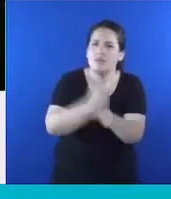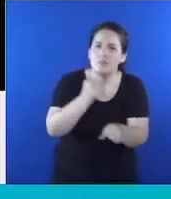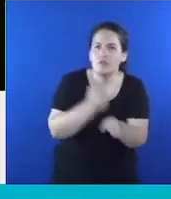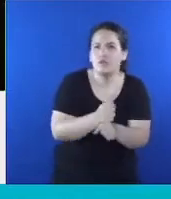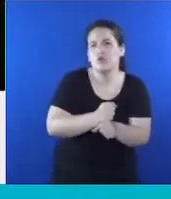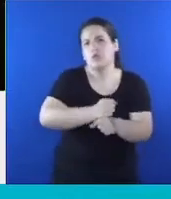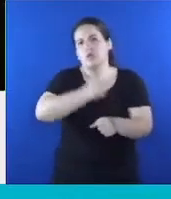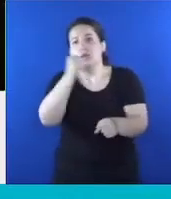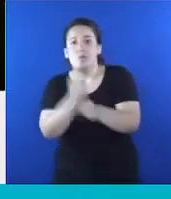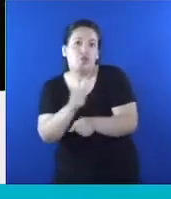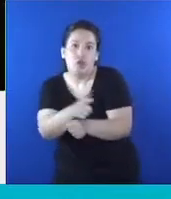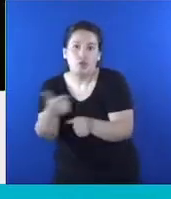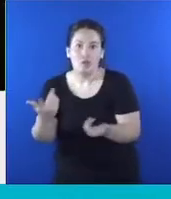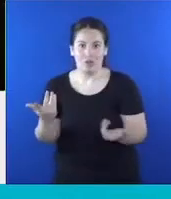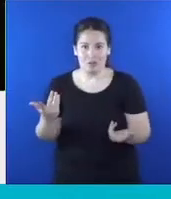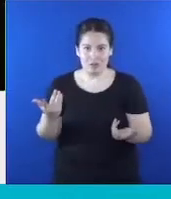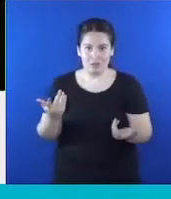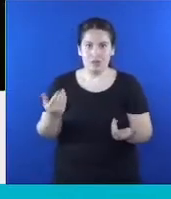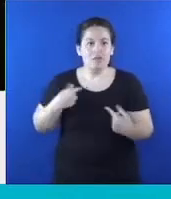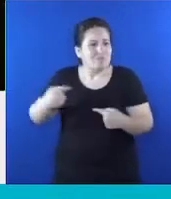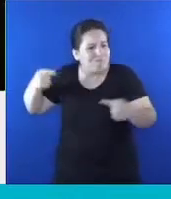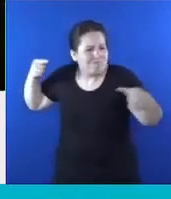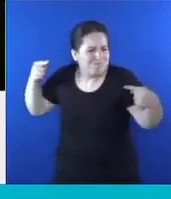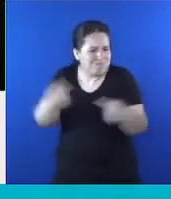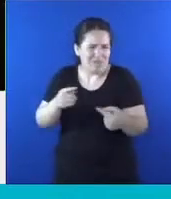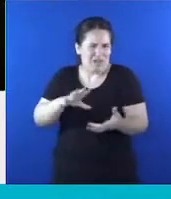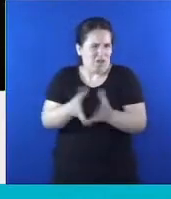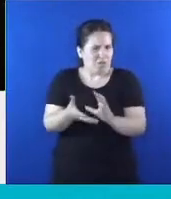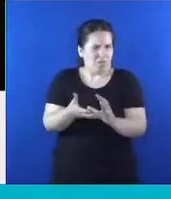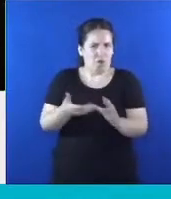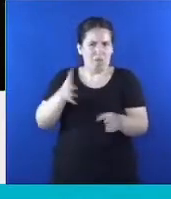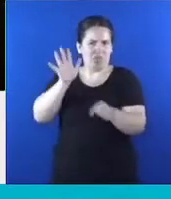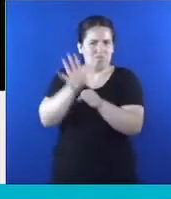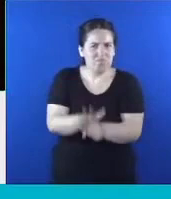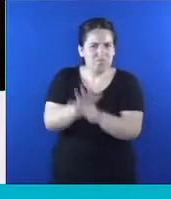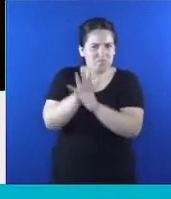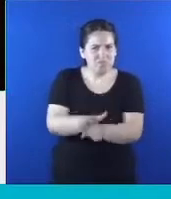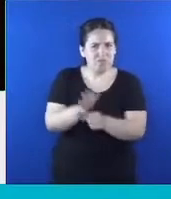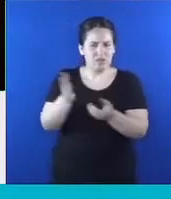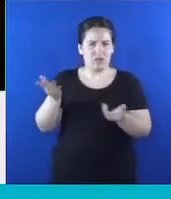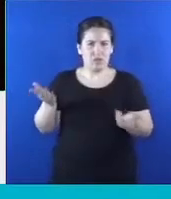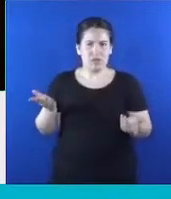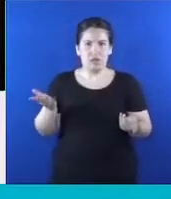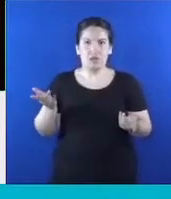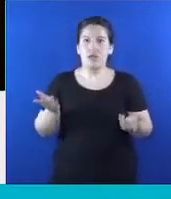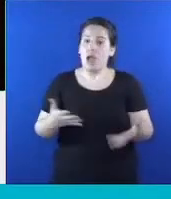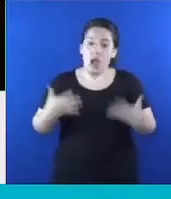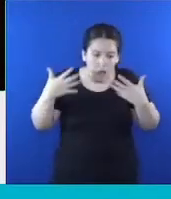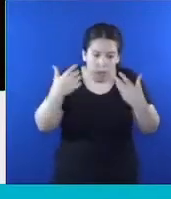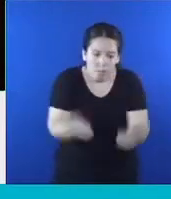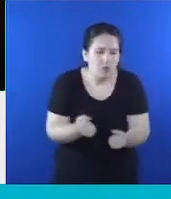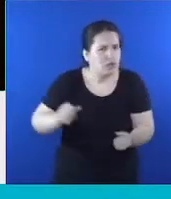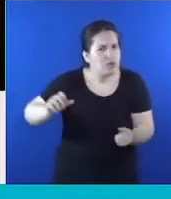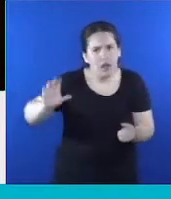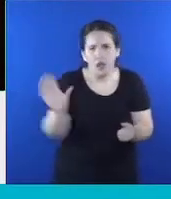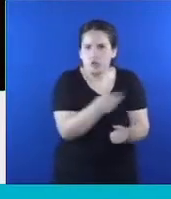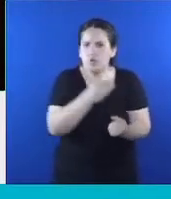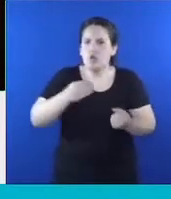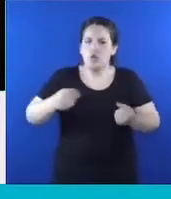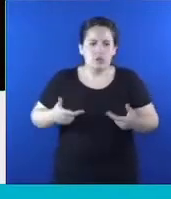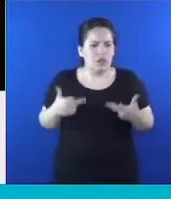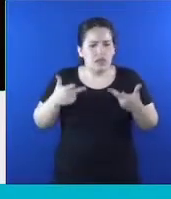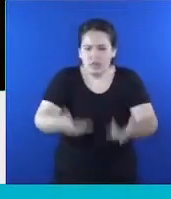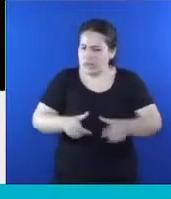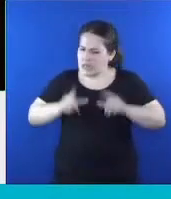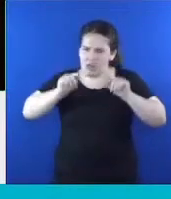desocupados Así que repudiar este método represivo apoyar a todos los que están expresando